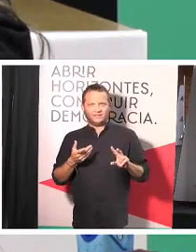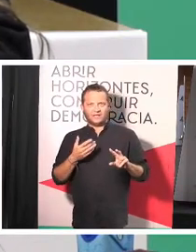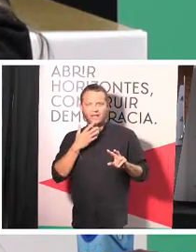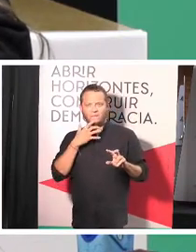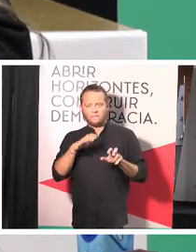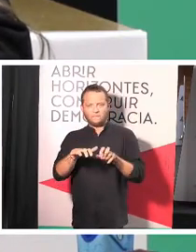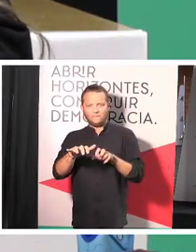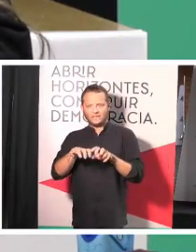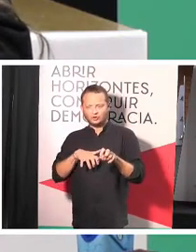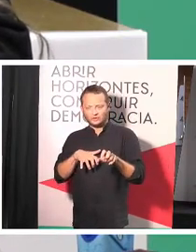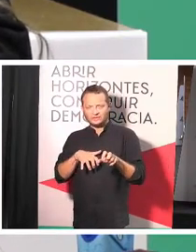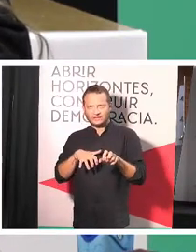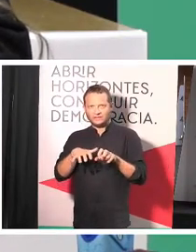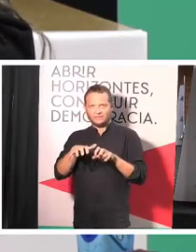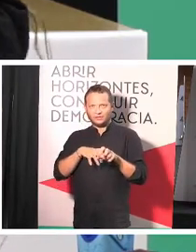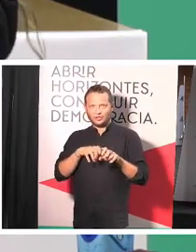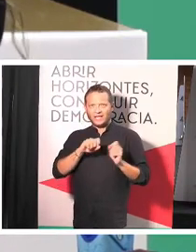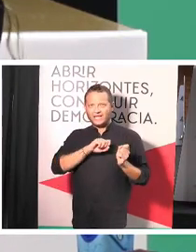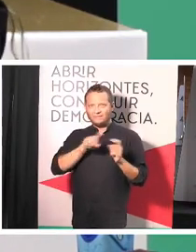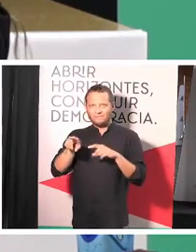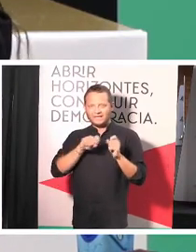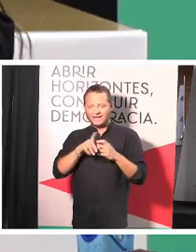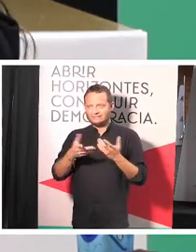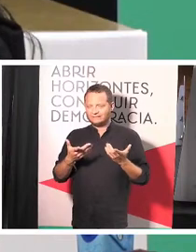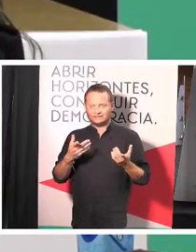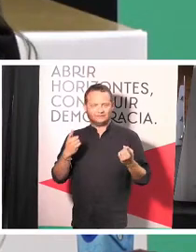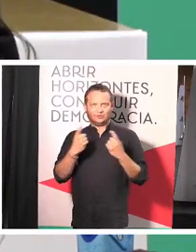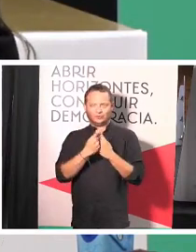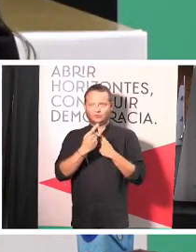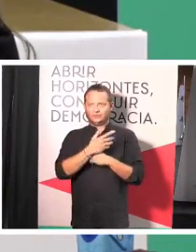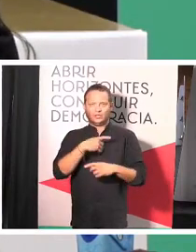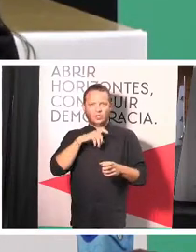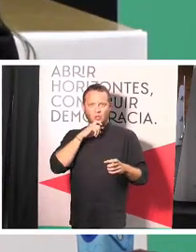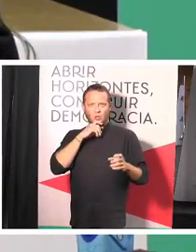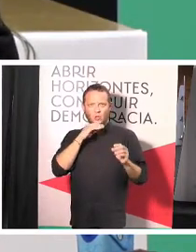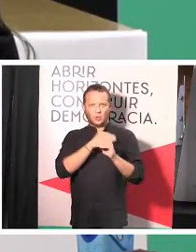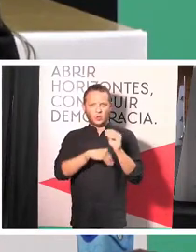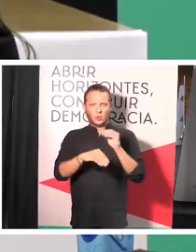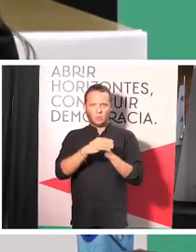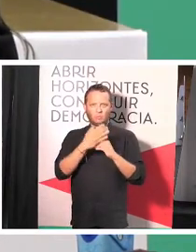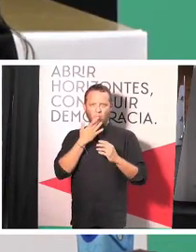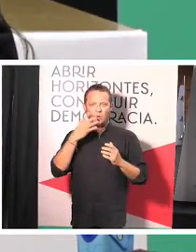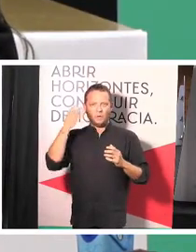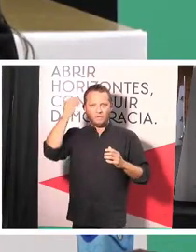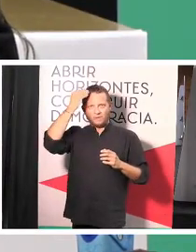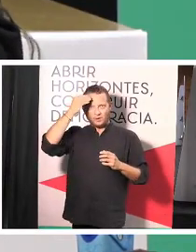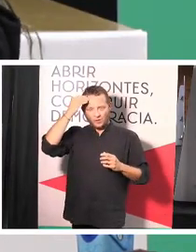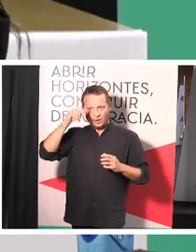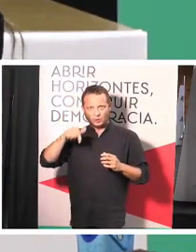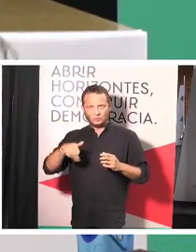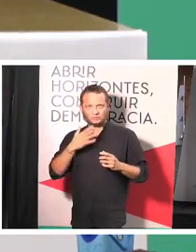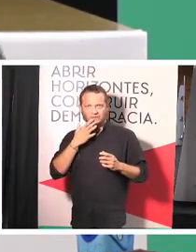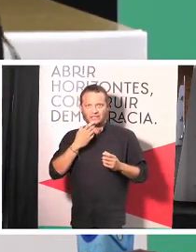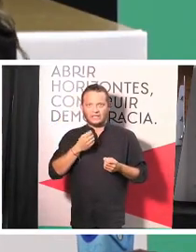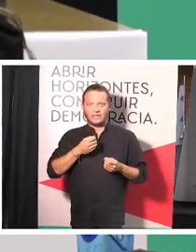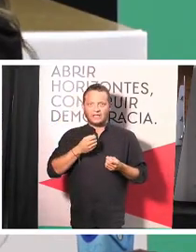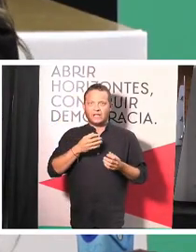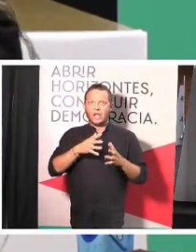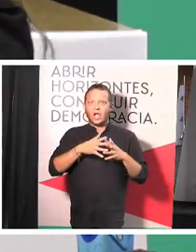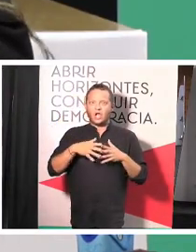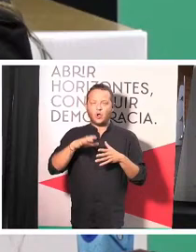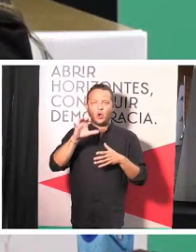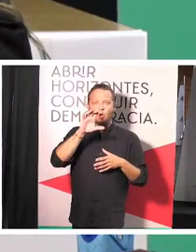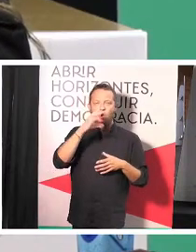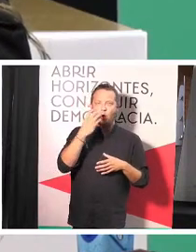sean la mayoría migrantes, ¿no? En el caso de Naruto de Marruecos, Repartidores Unidos de